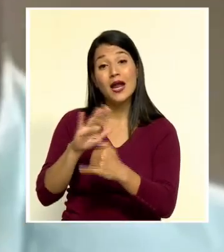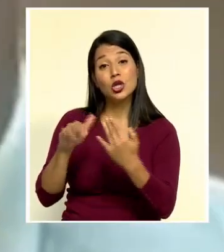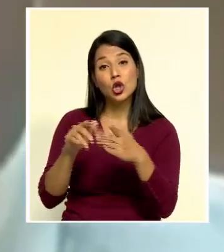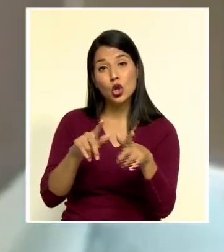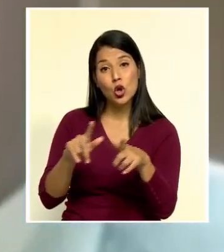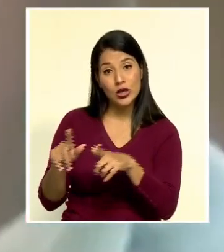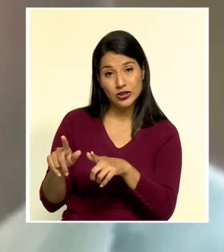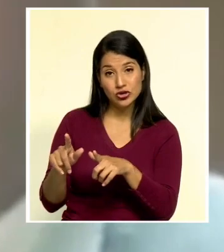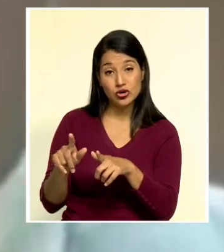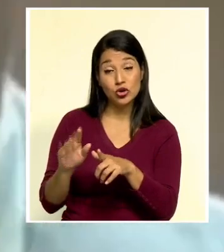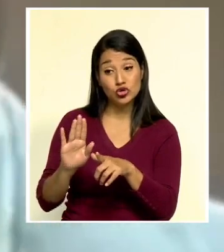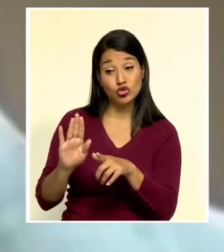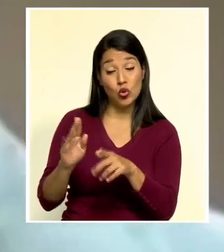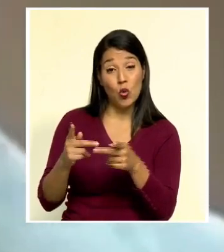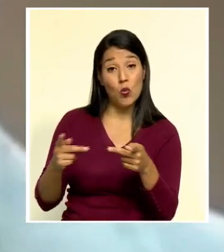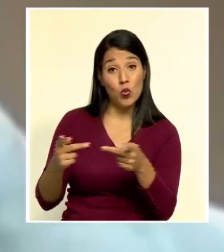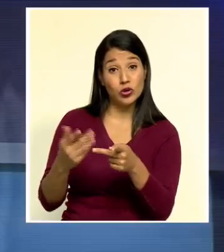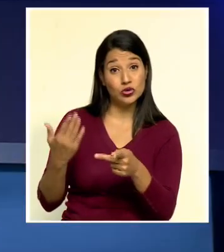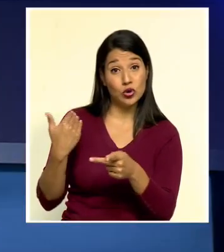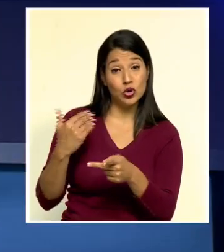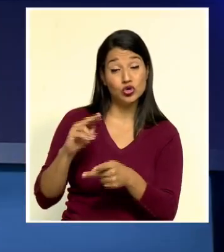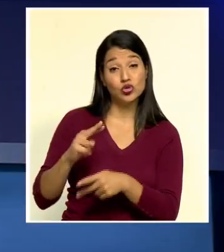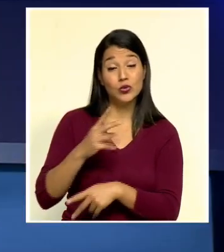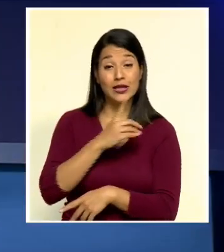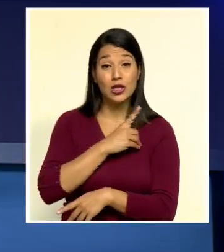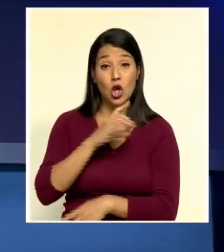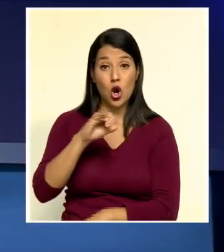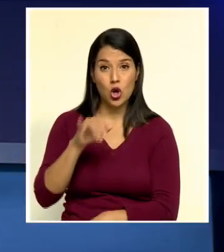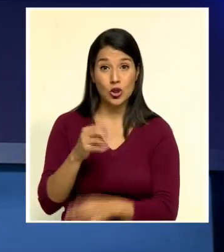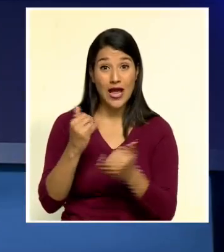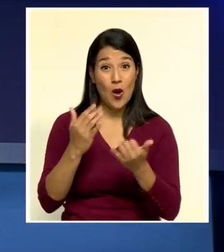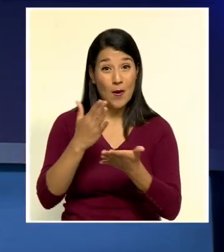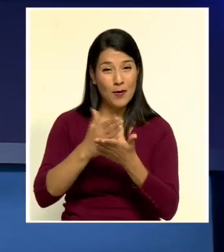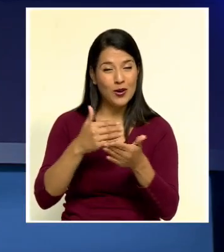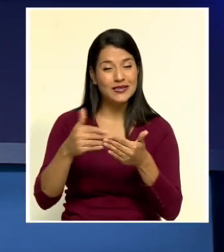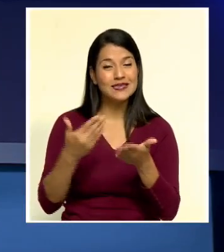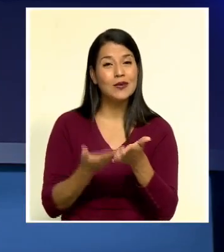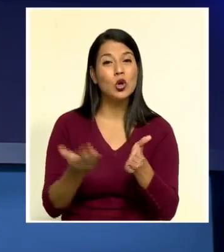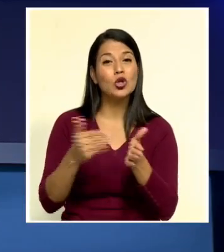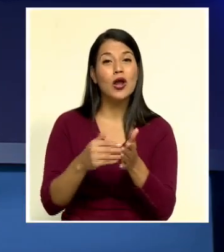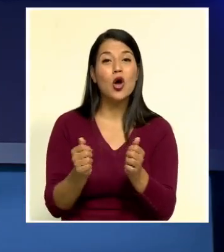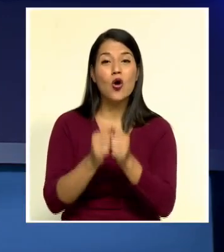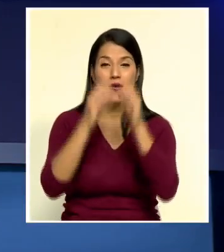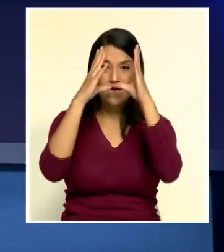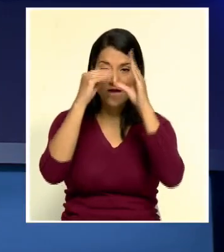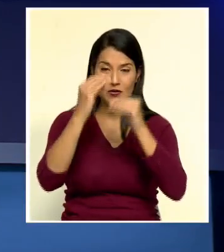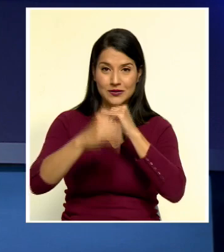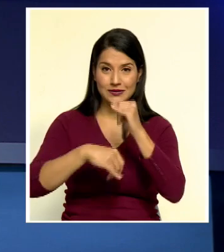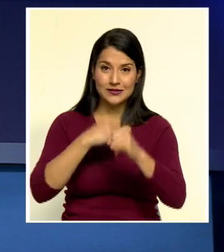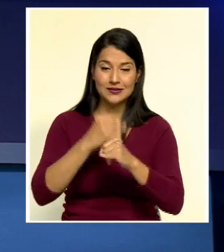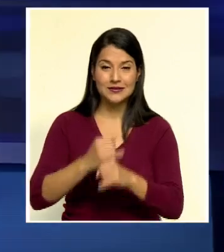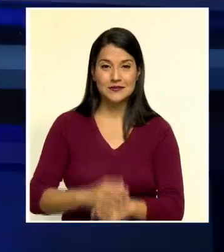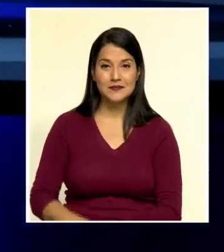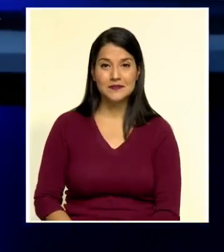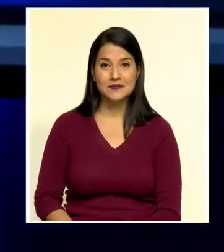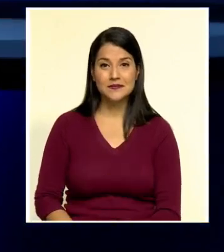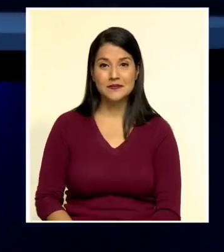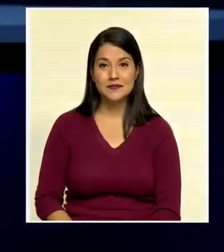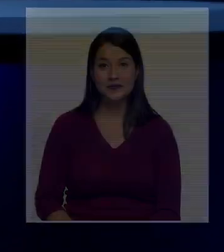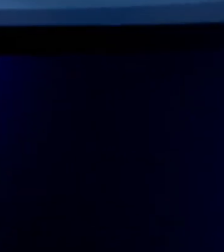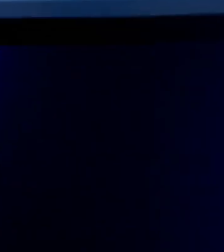como subdirector del OIJ. Hacemos una pausa y ya volvemos con información internacional.